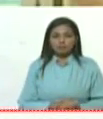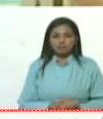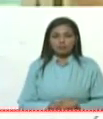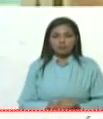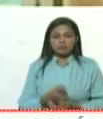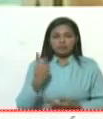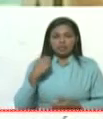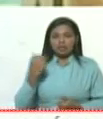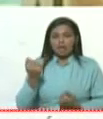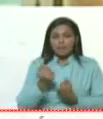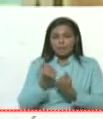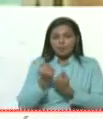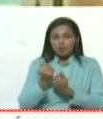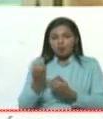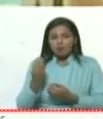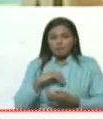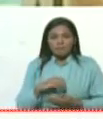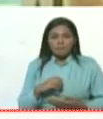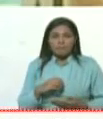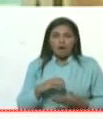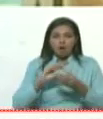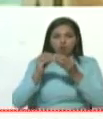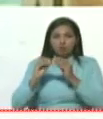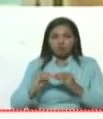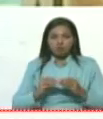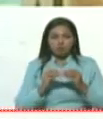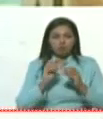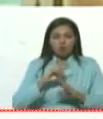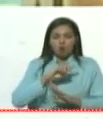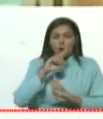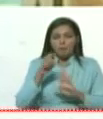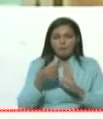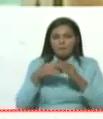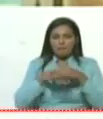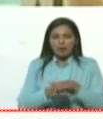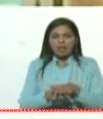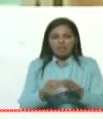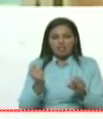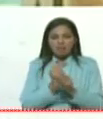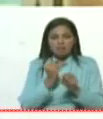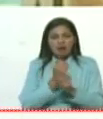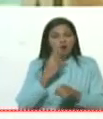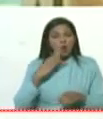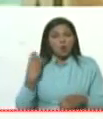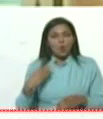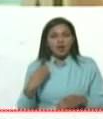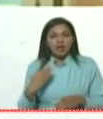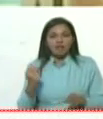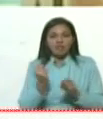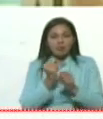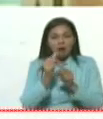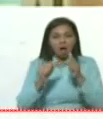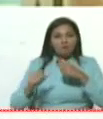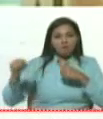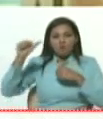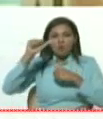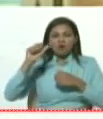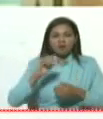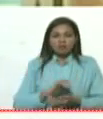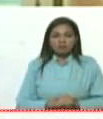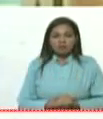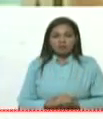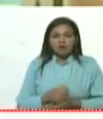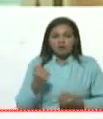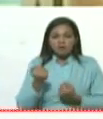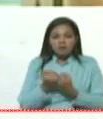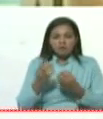con el apoyo de brigadas de mantenimiento integradas por chamba juvenil y chamba mayor y equipadas